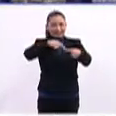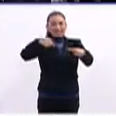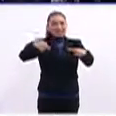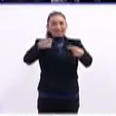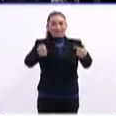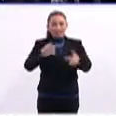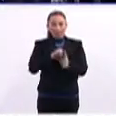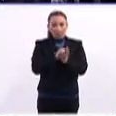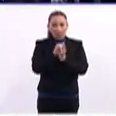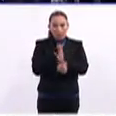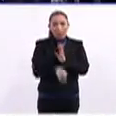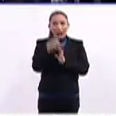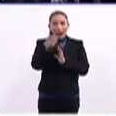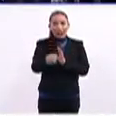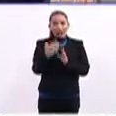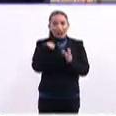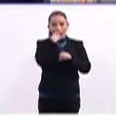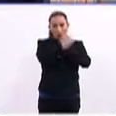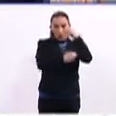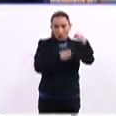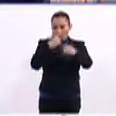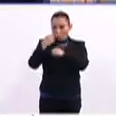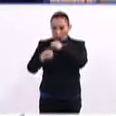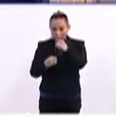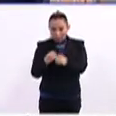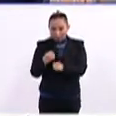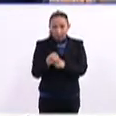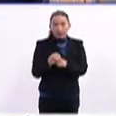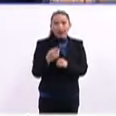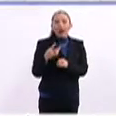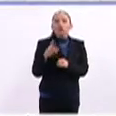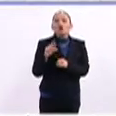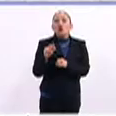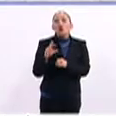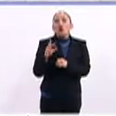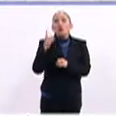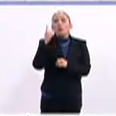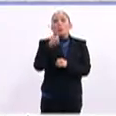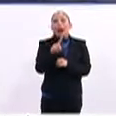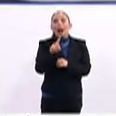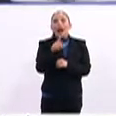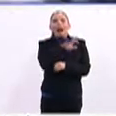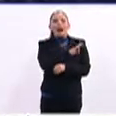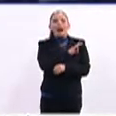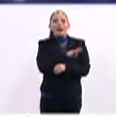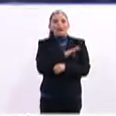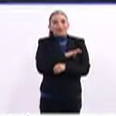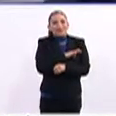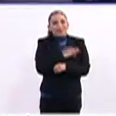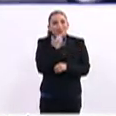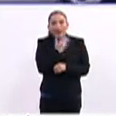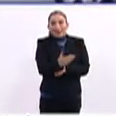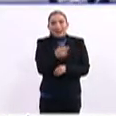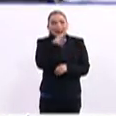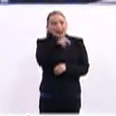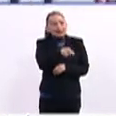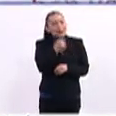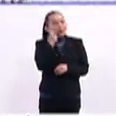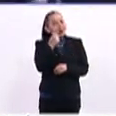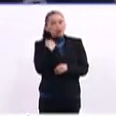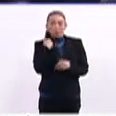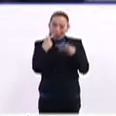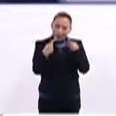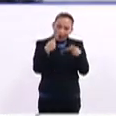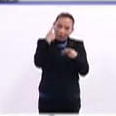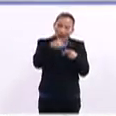ejemplo, es una pieza que no estaba destinada a ser tan feliz, ¿no? Yo la